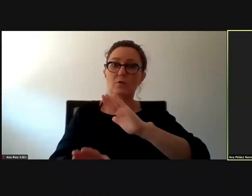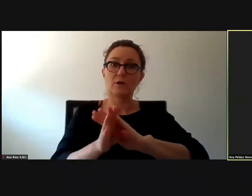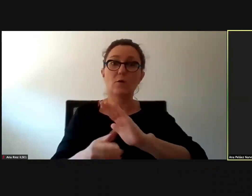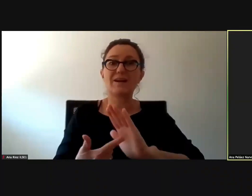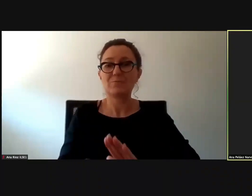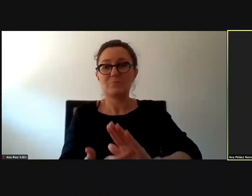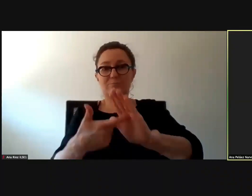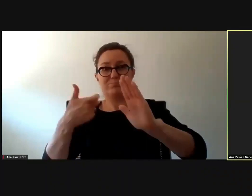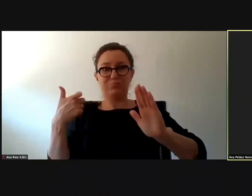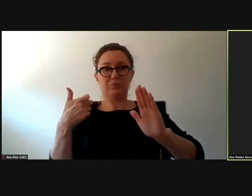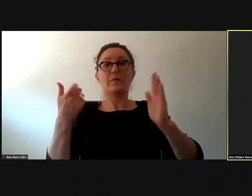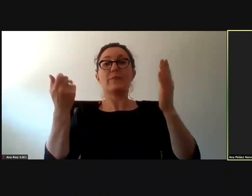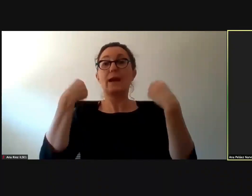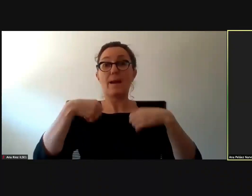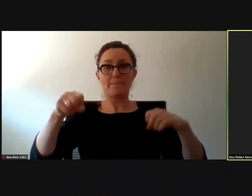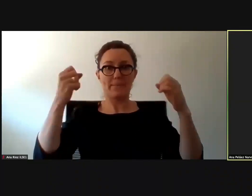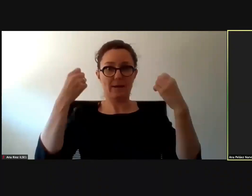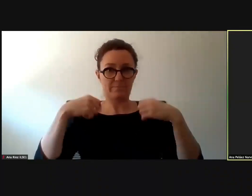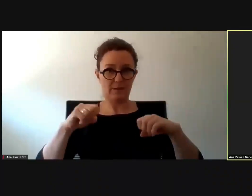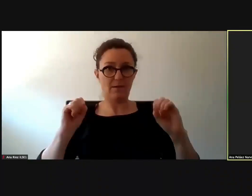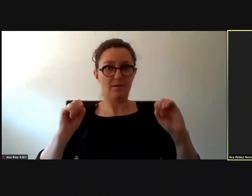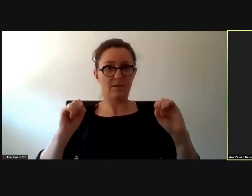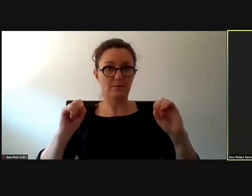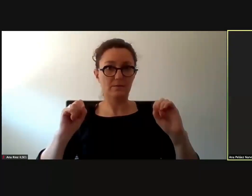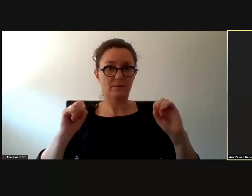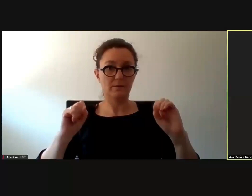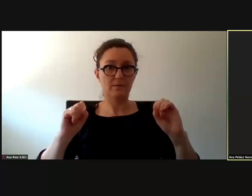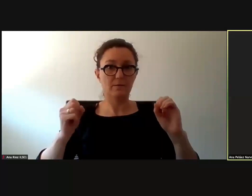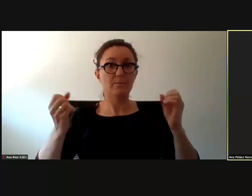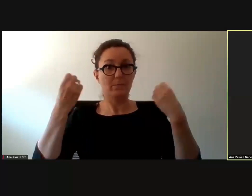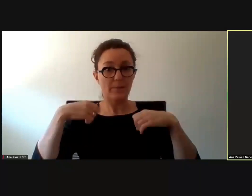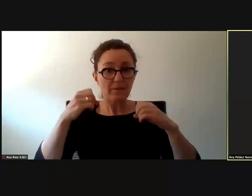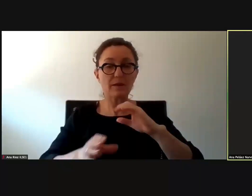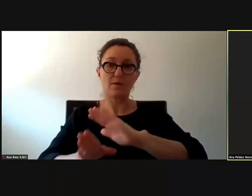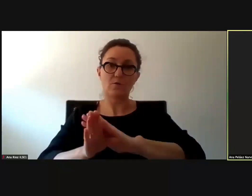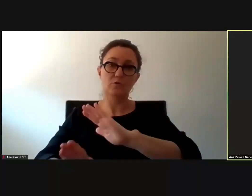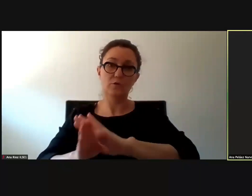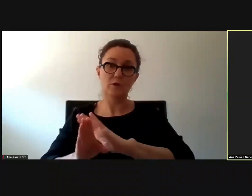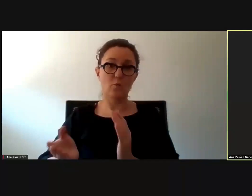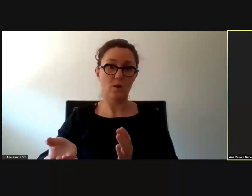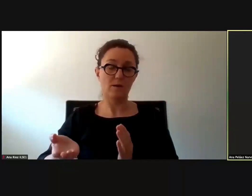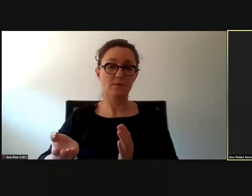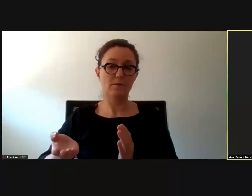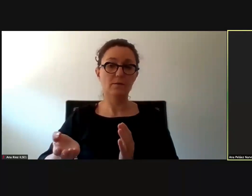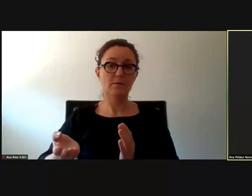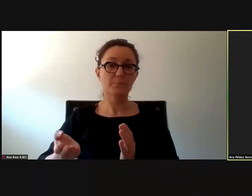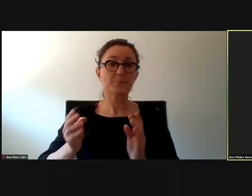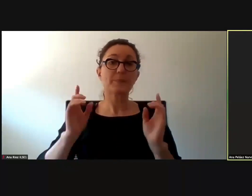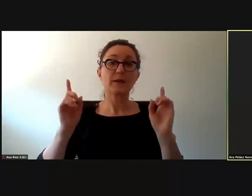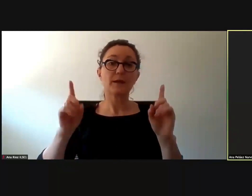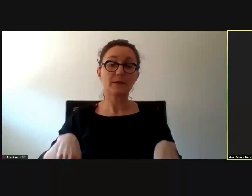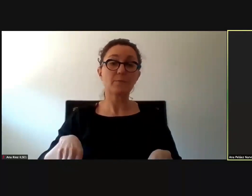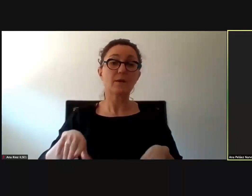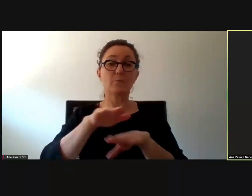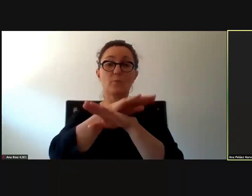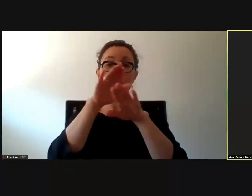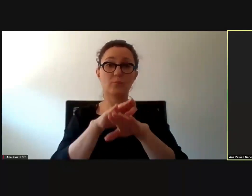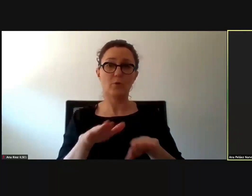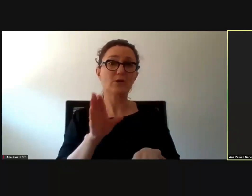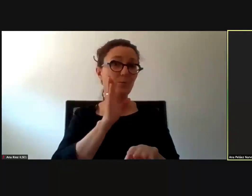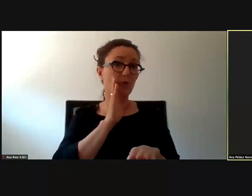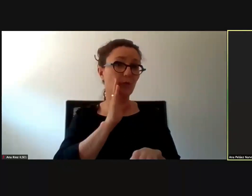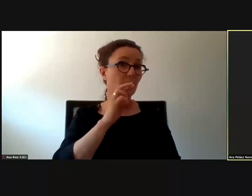la práctica del día a día. Y finalmente nos parece, como ha comentado también Miguel,